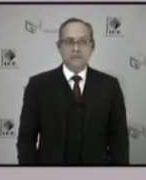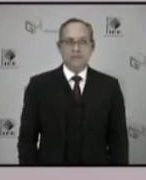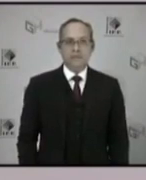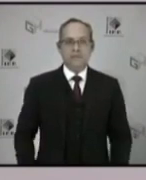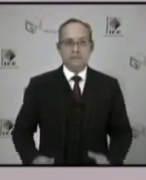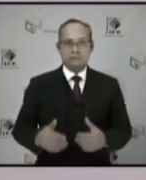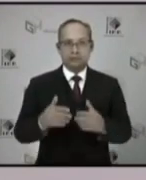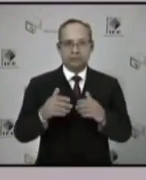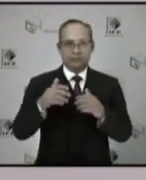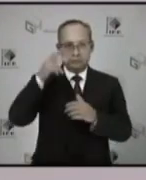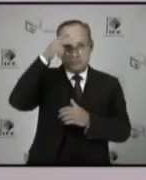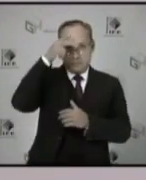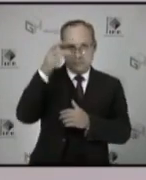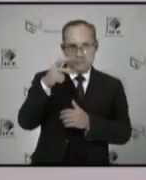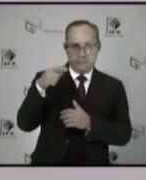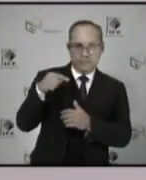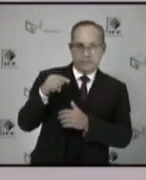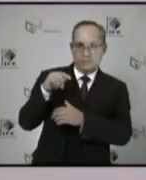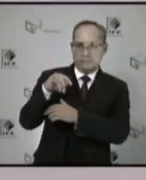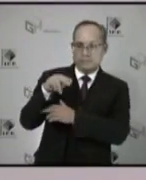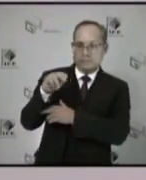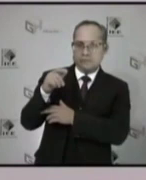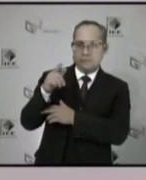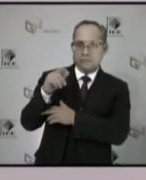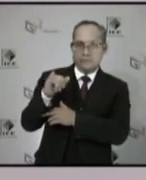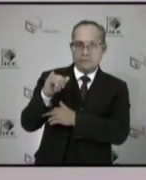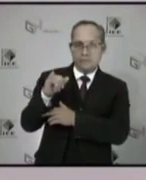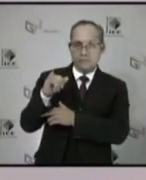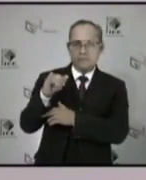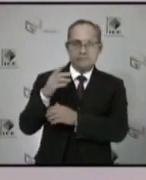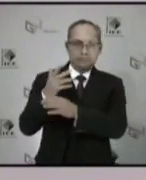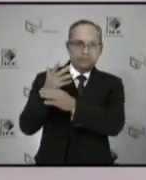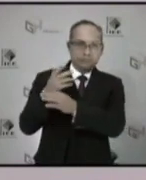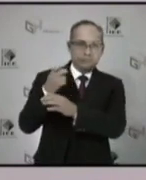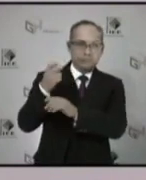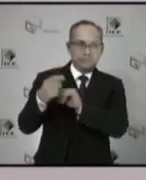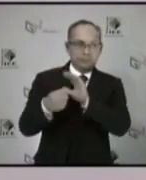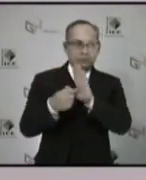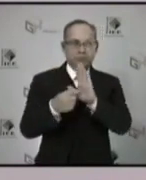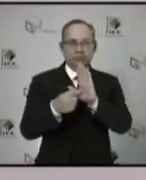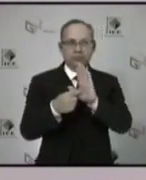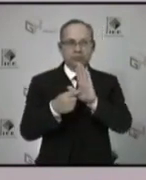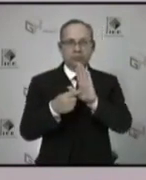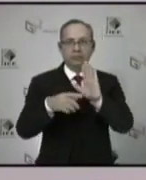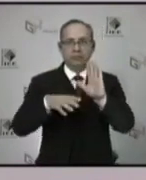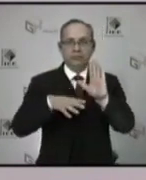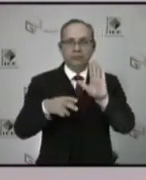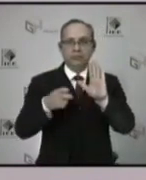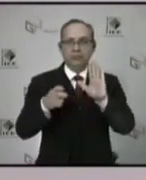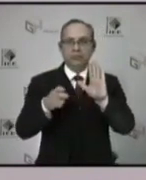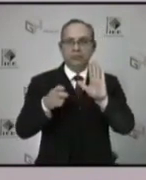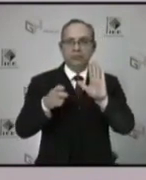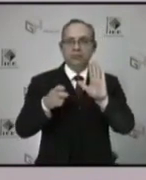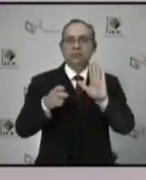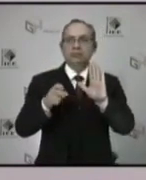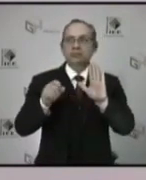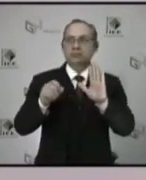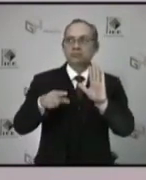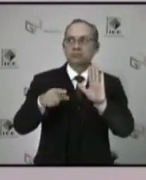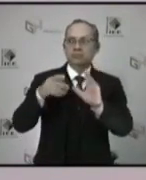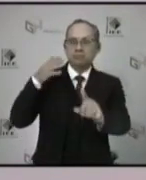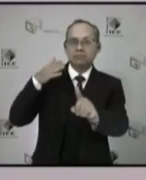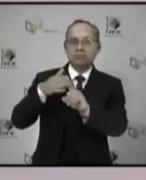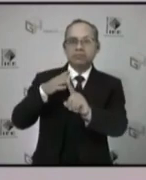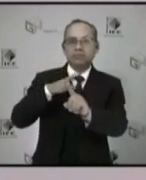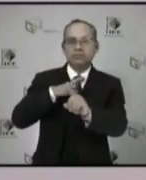87.3% de jóvenes mayores de 18 años en adelante señalan de manera